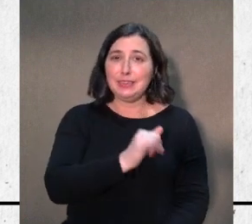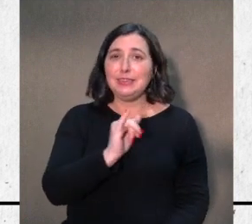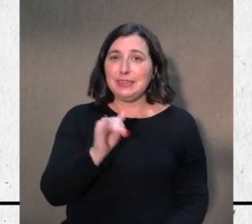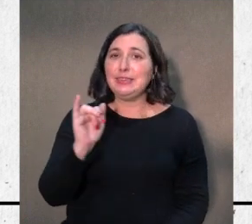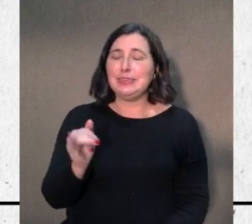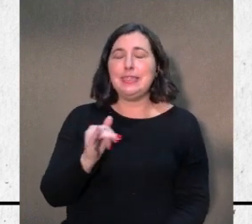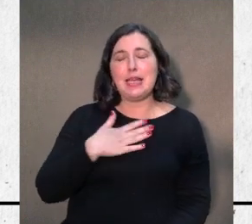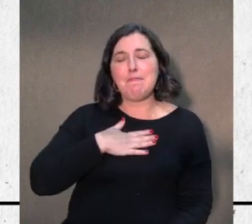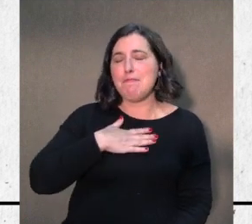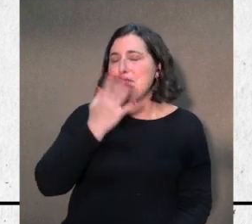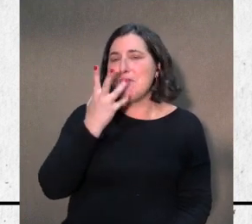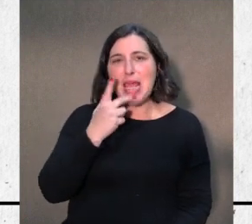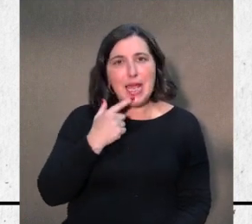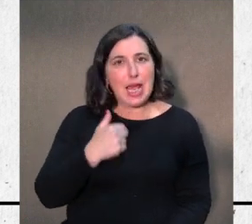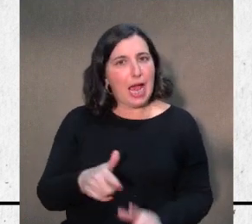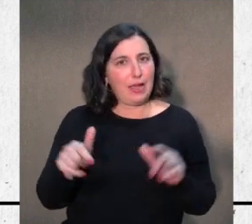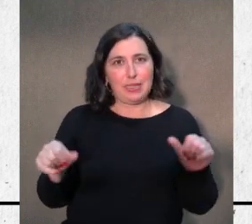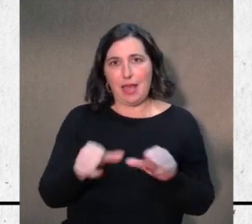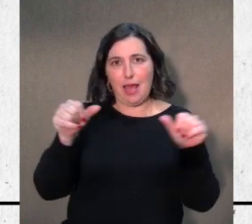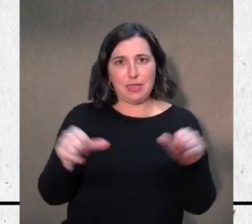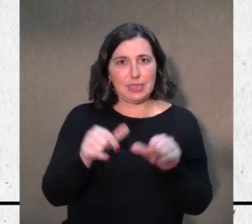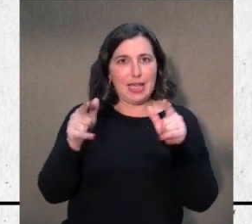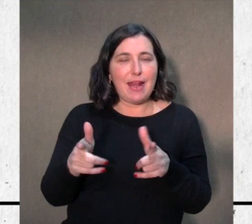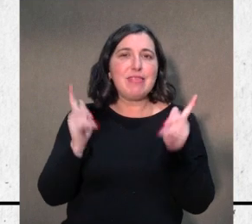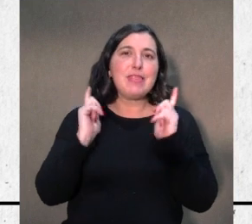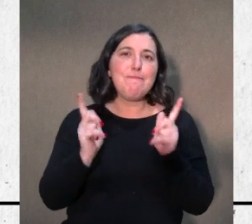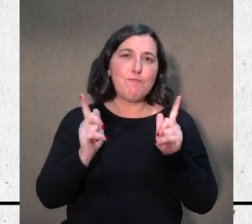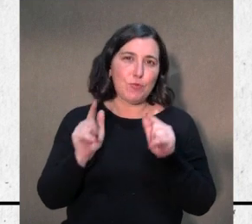disfruto. Más allá de que como en todas las profesiones hay